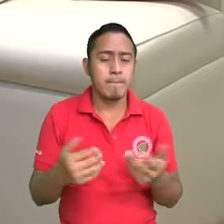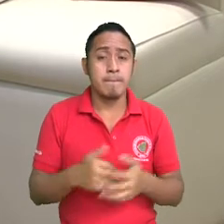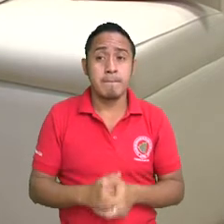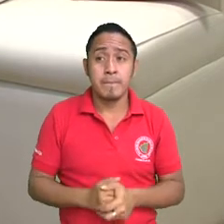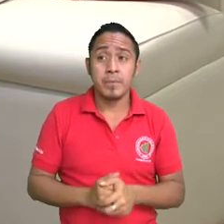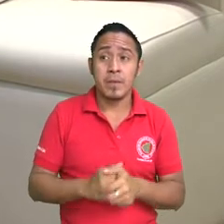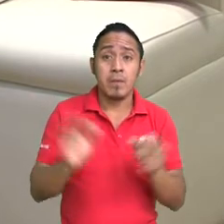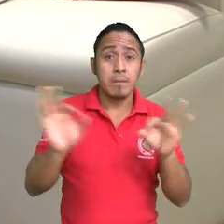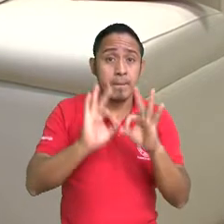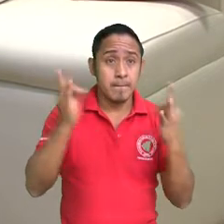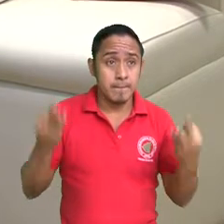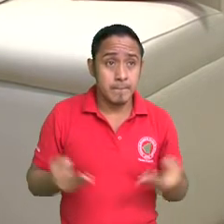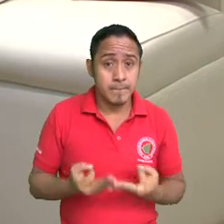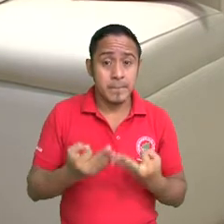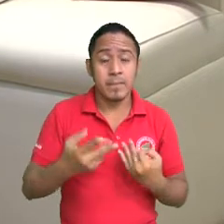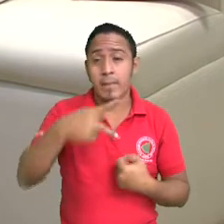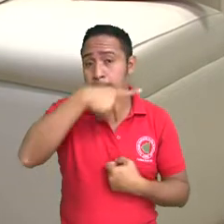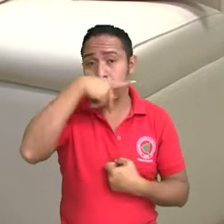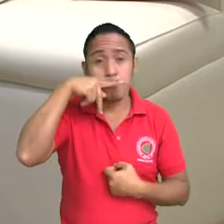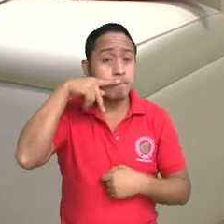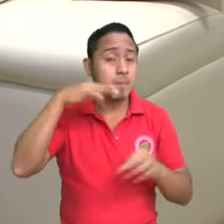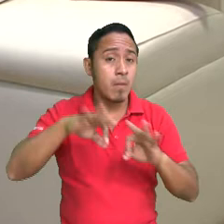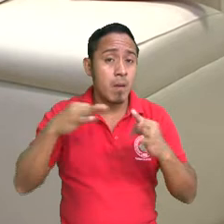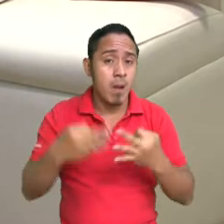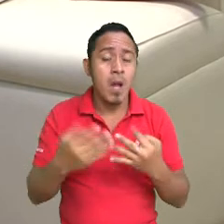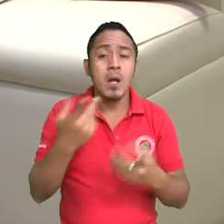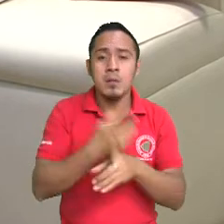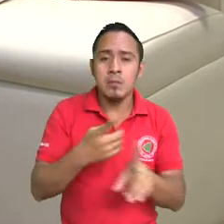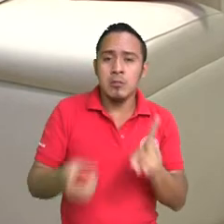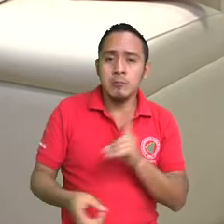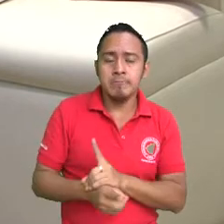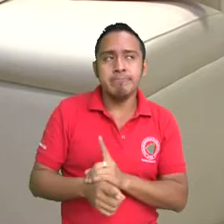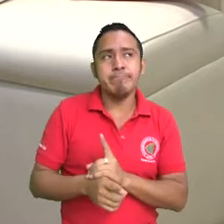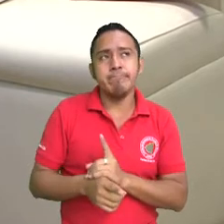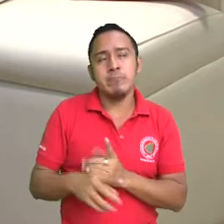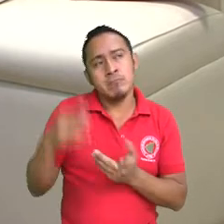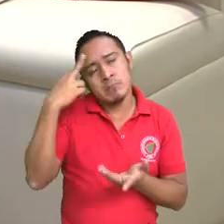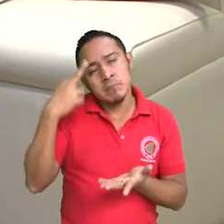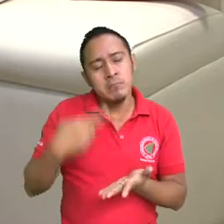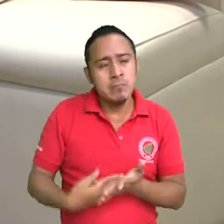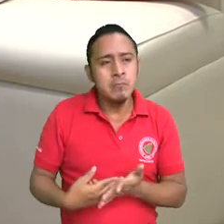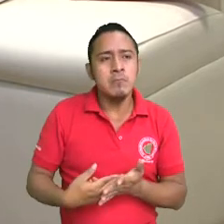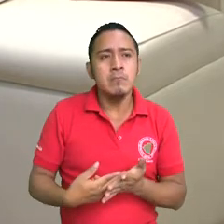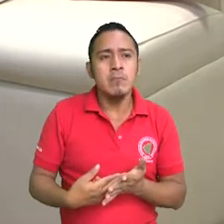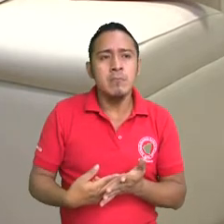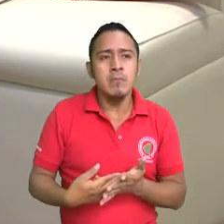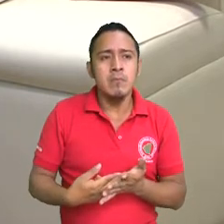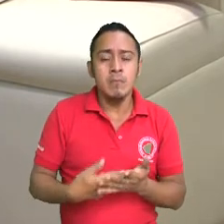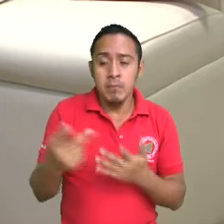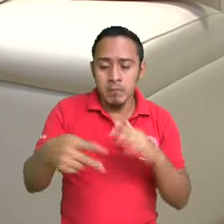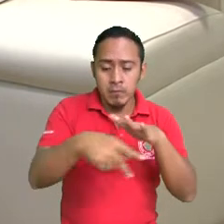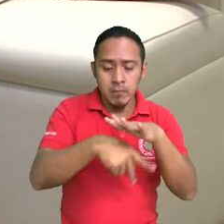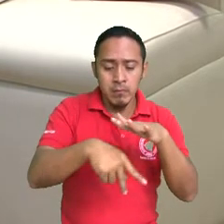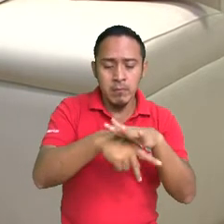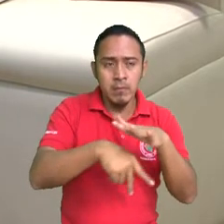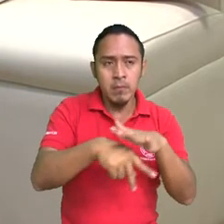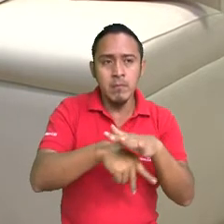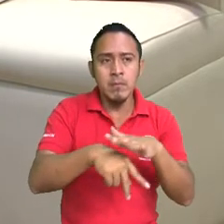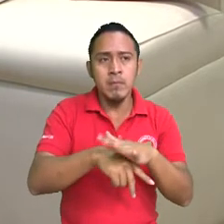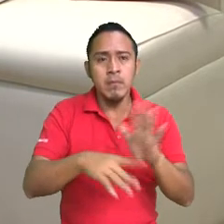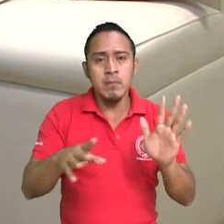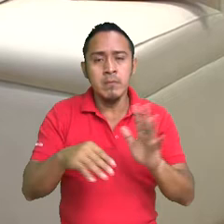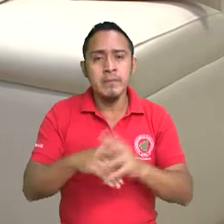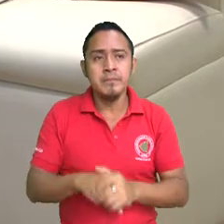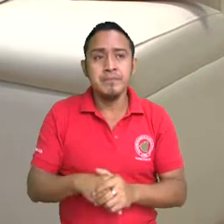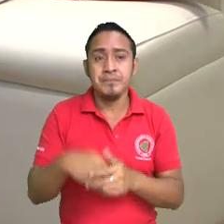la familia, el padre de familia, tiene que estar alerta? Bueno, recordemos que si es un niño preescolar, obviamente